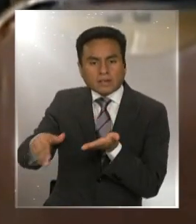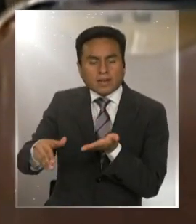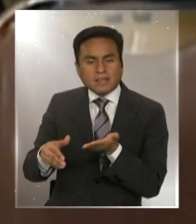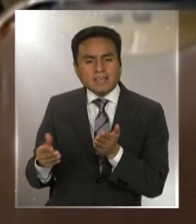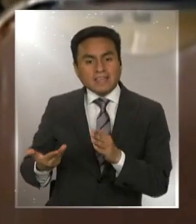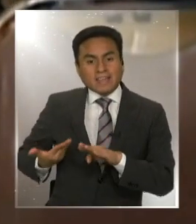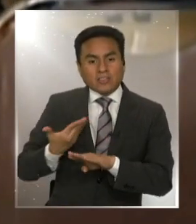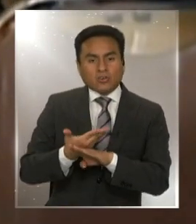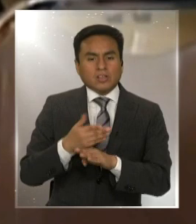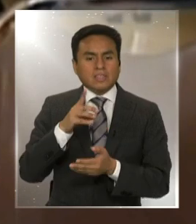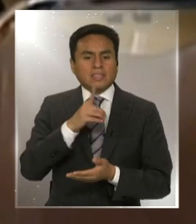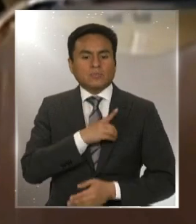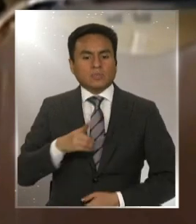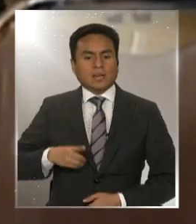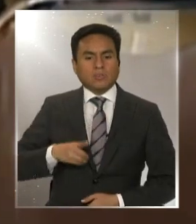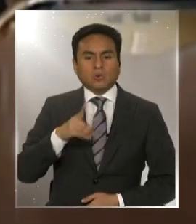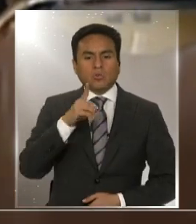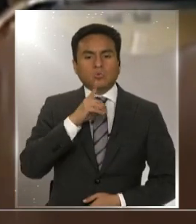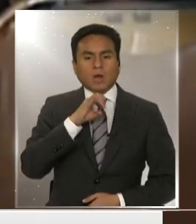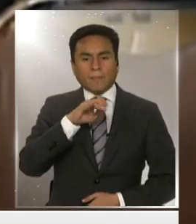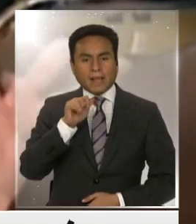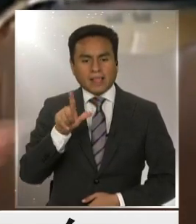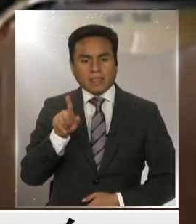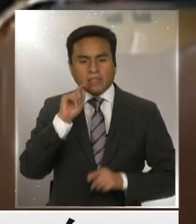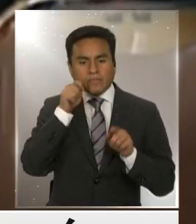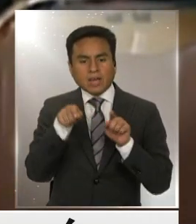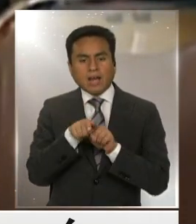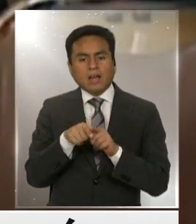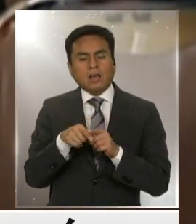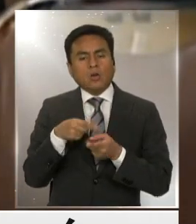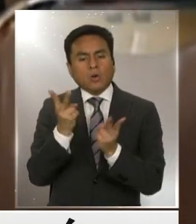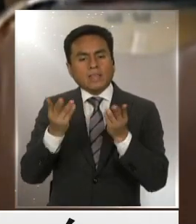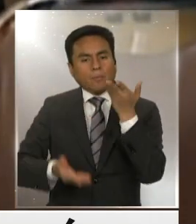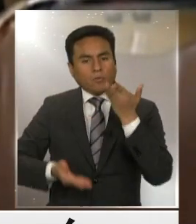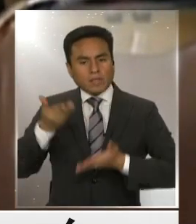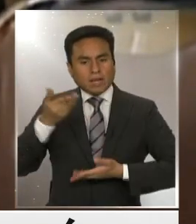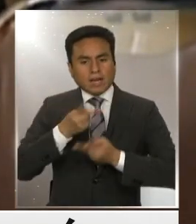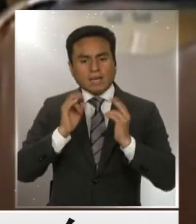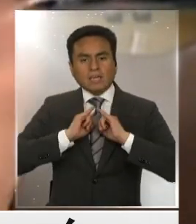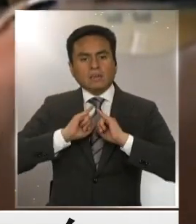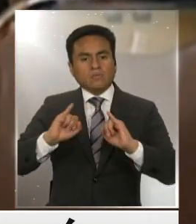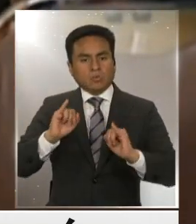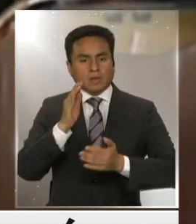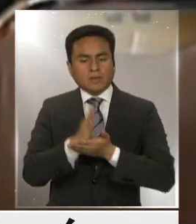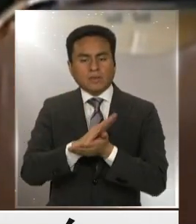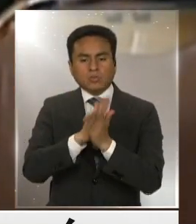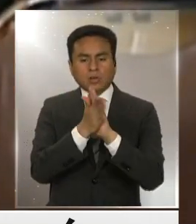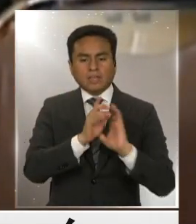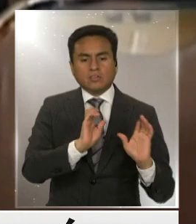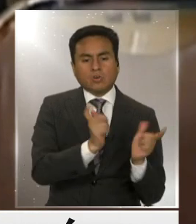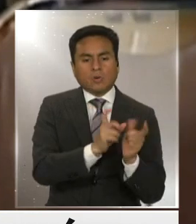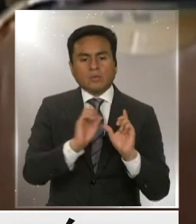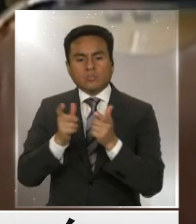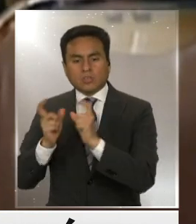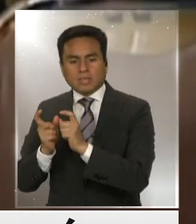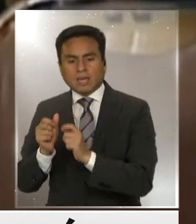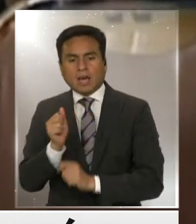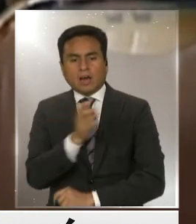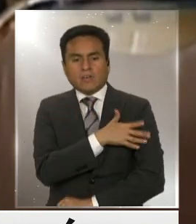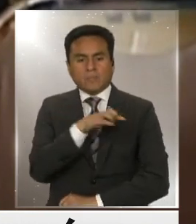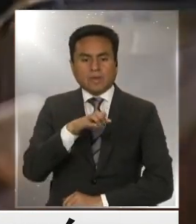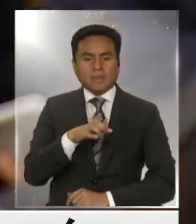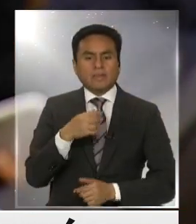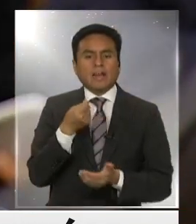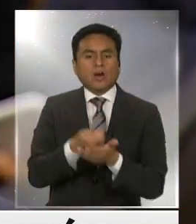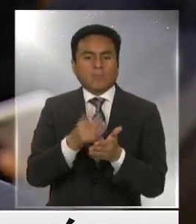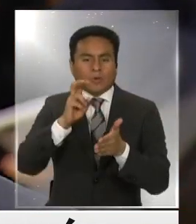indicación del diputado Tucapel Jiménez, que está diciendo que en la cuenta pública se tienen que informar todas las comisiones que las AFP llegaran a